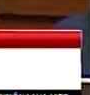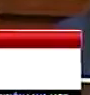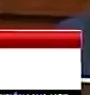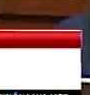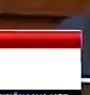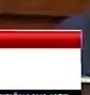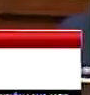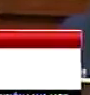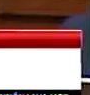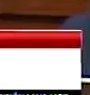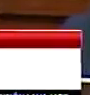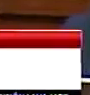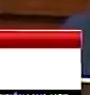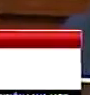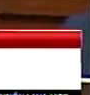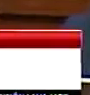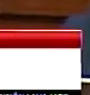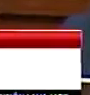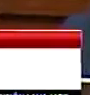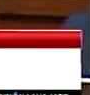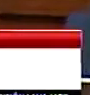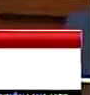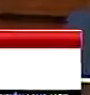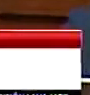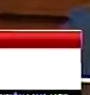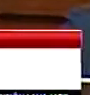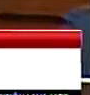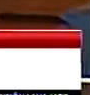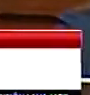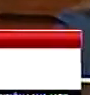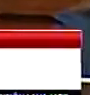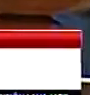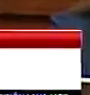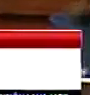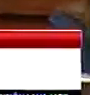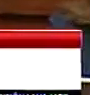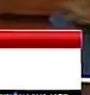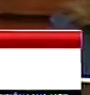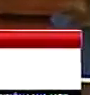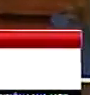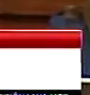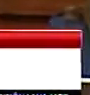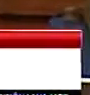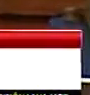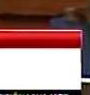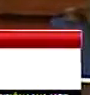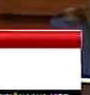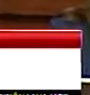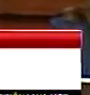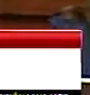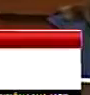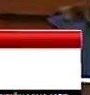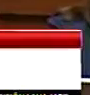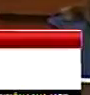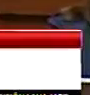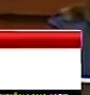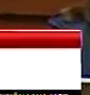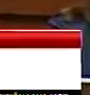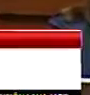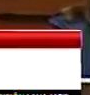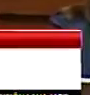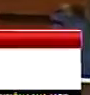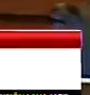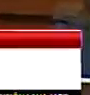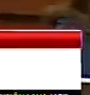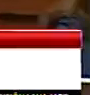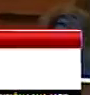corrupción con tal que haga obras. Es ahí donde tenemos que cambiar, presidente. Inclusive estos estudios nos muestran que el 80% acepta